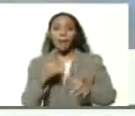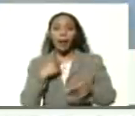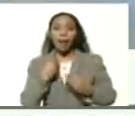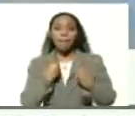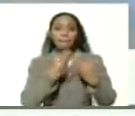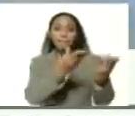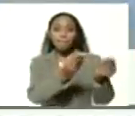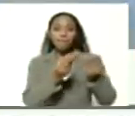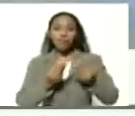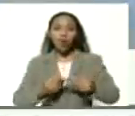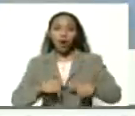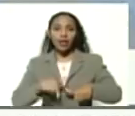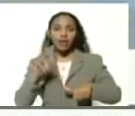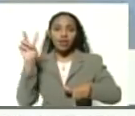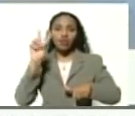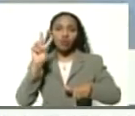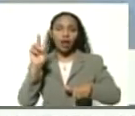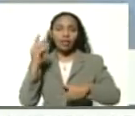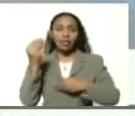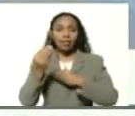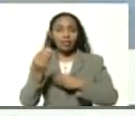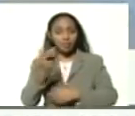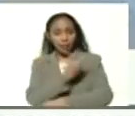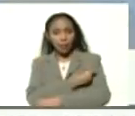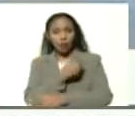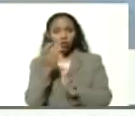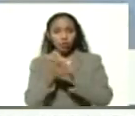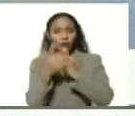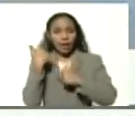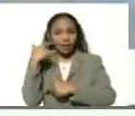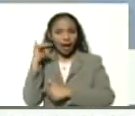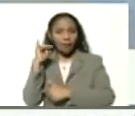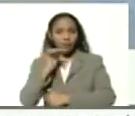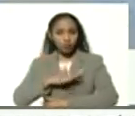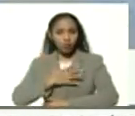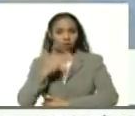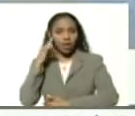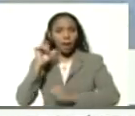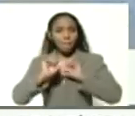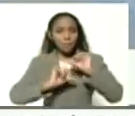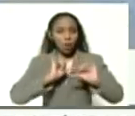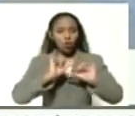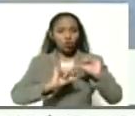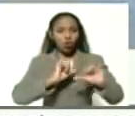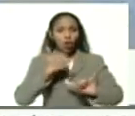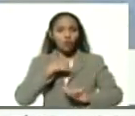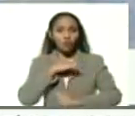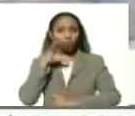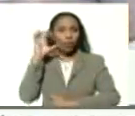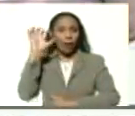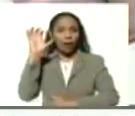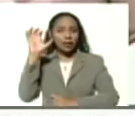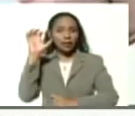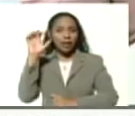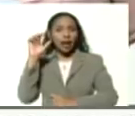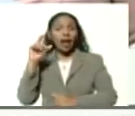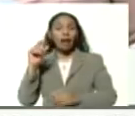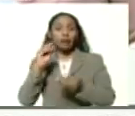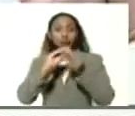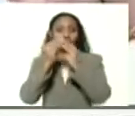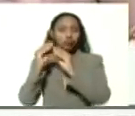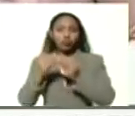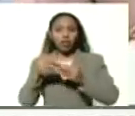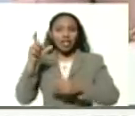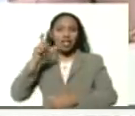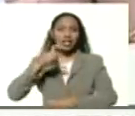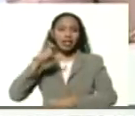de esta vacuna a Venezuela. Siempre vamos a ver la posibilidad incluso de producción en nuestro país, las adecuaciones